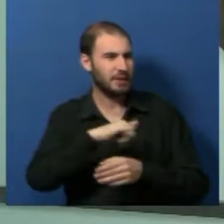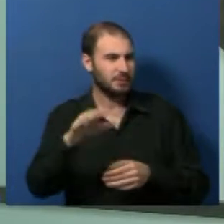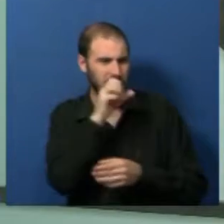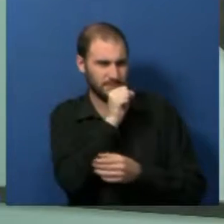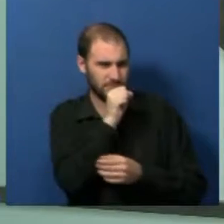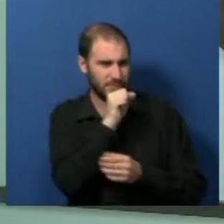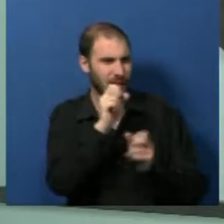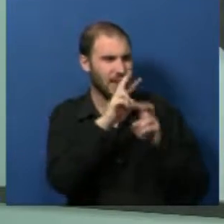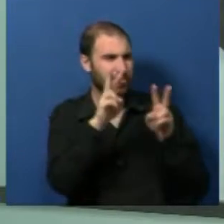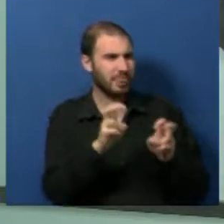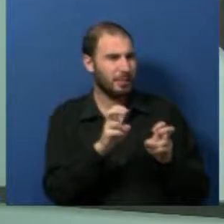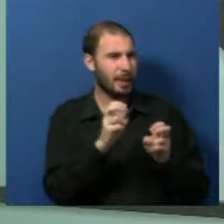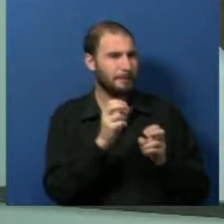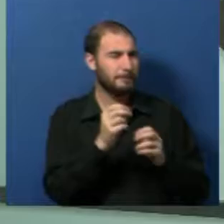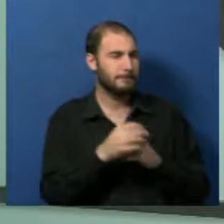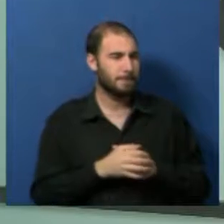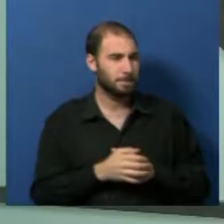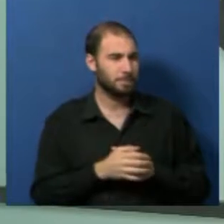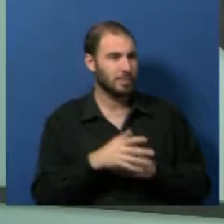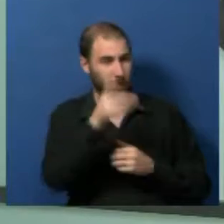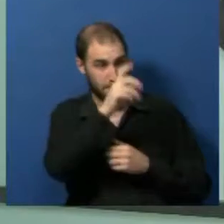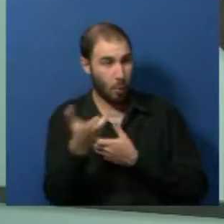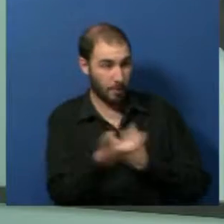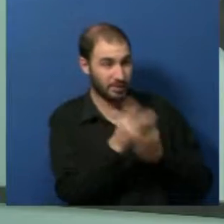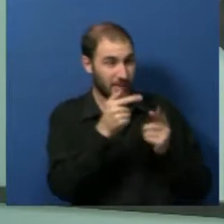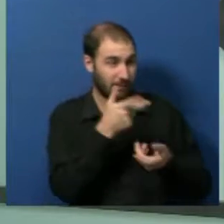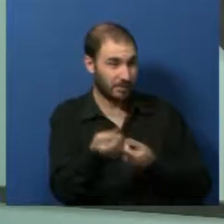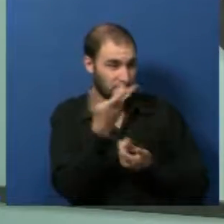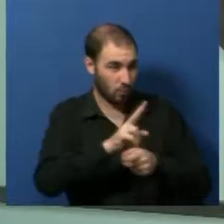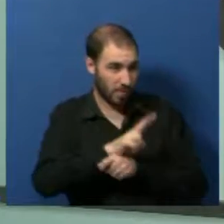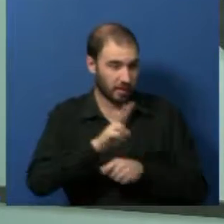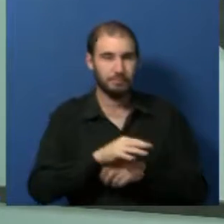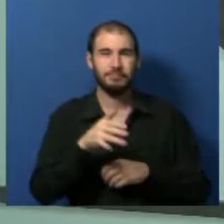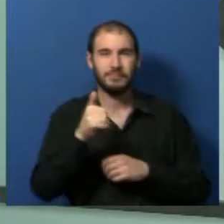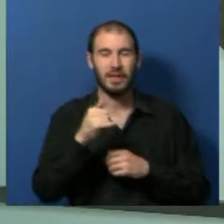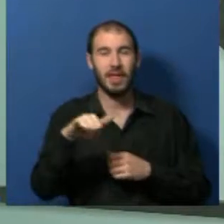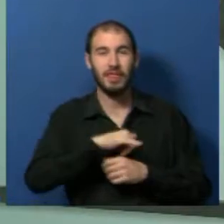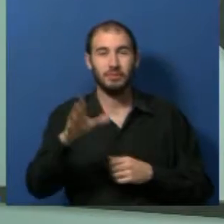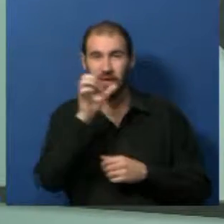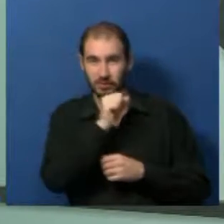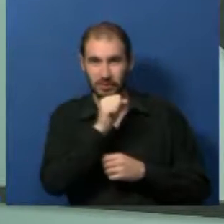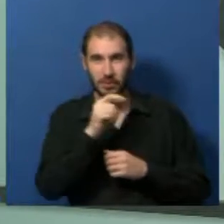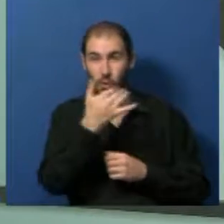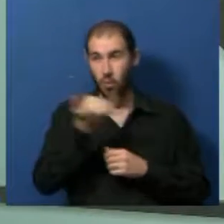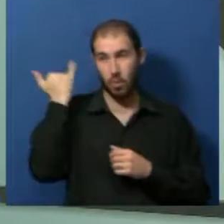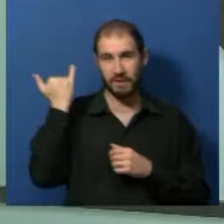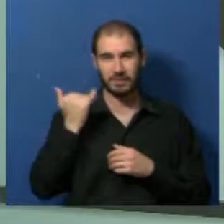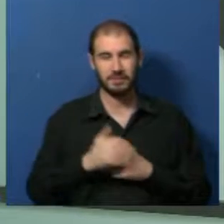anónima sobre figuras de bomberos y de Defensa Civil, no? Sí, una denuncia anónima el jueves pasado